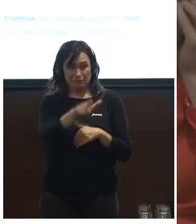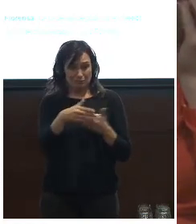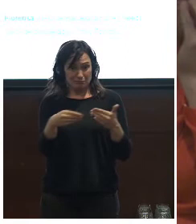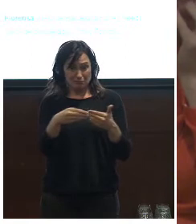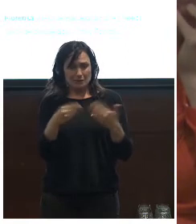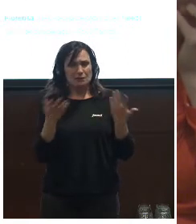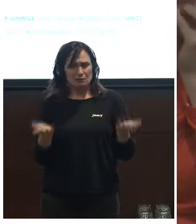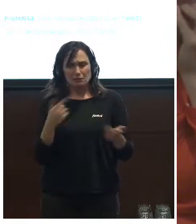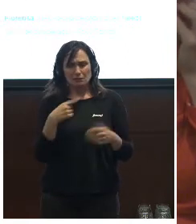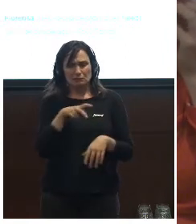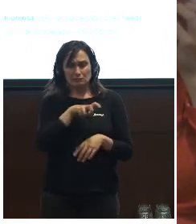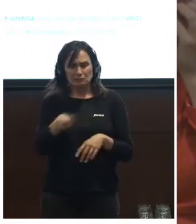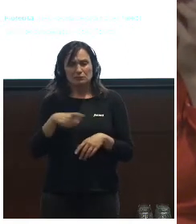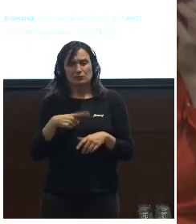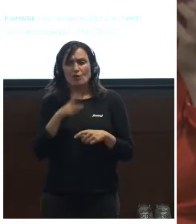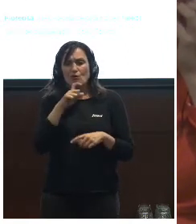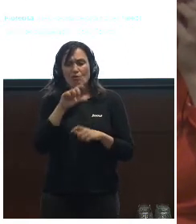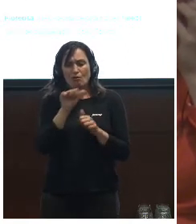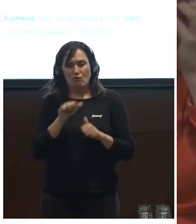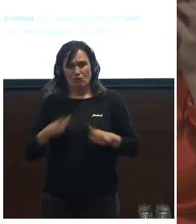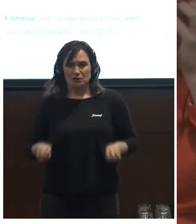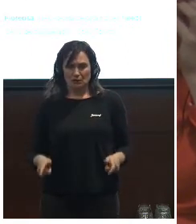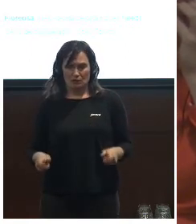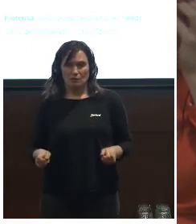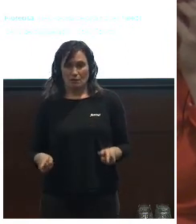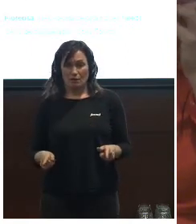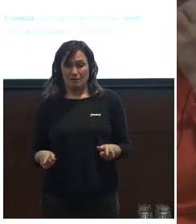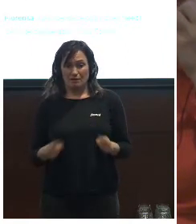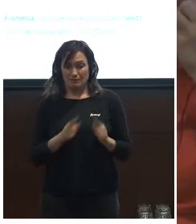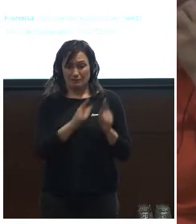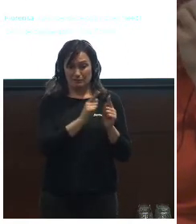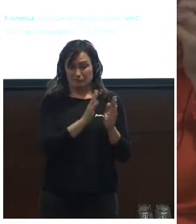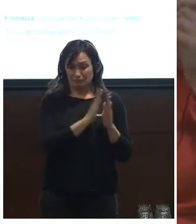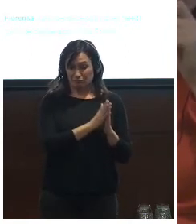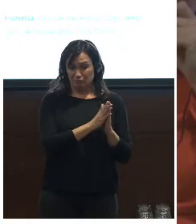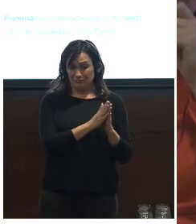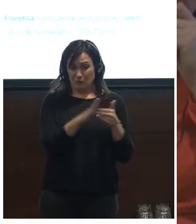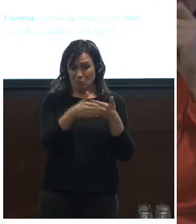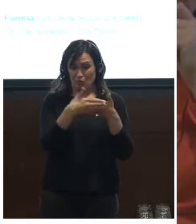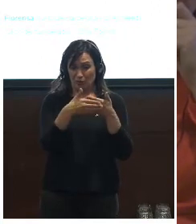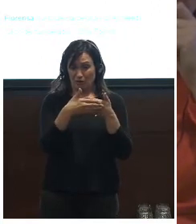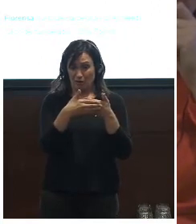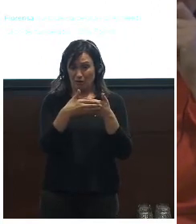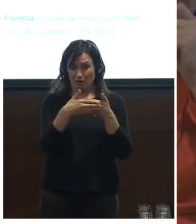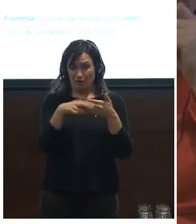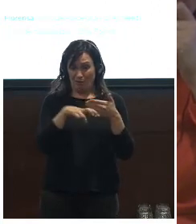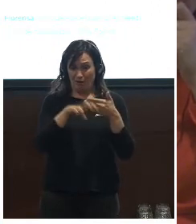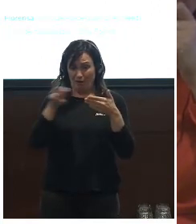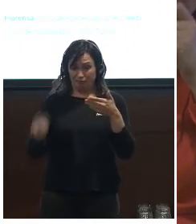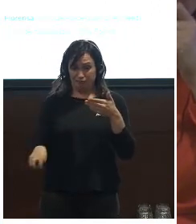que bajaba en silla de ruedas y el tramo desde el puerto desde la puerta de